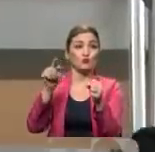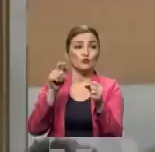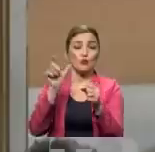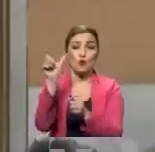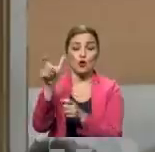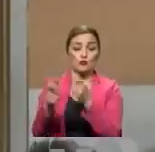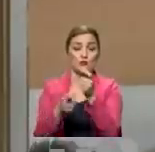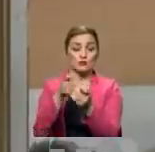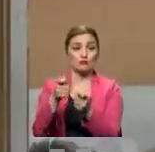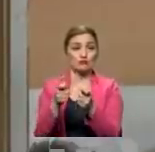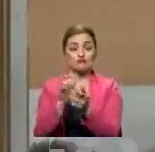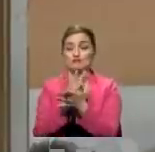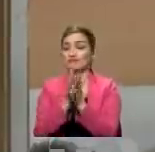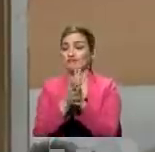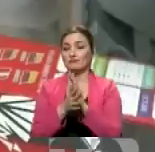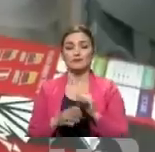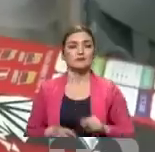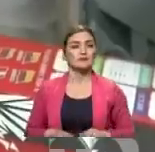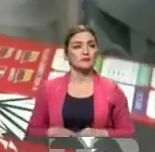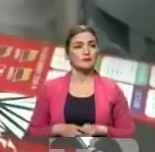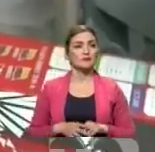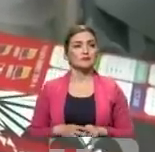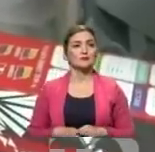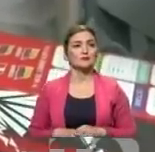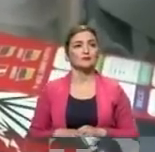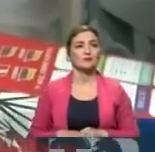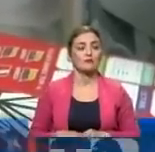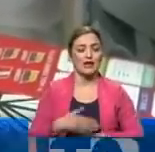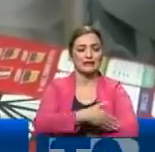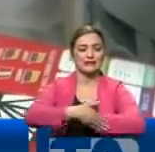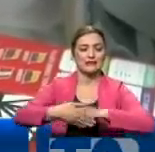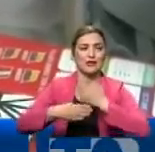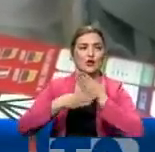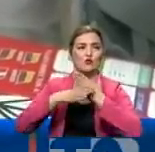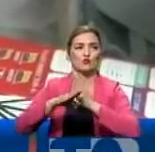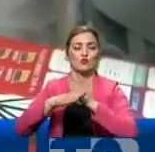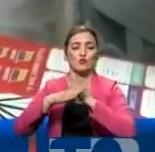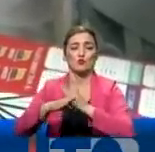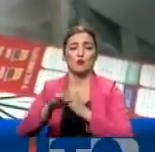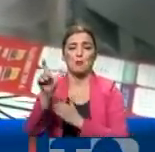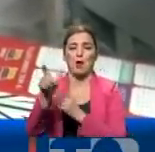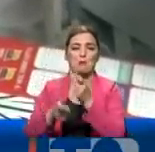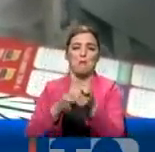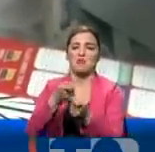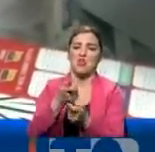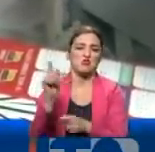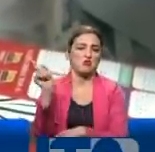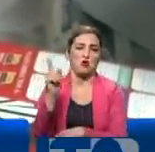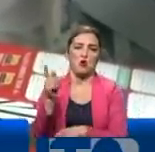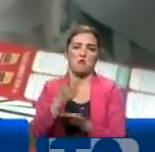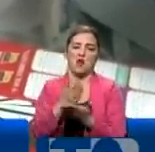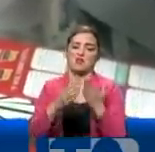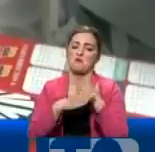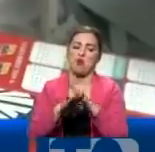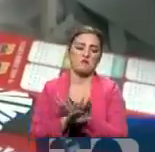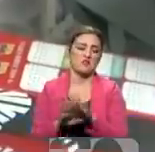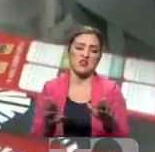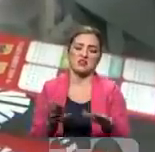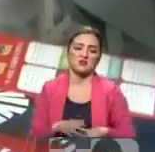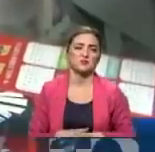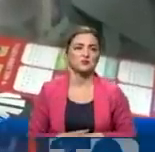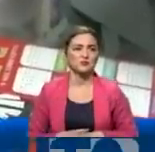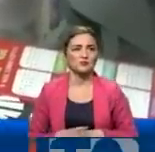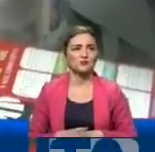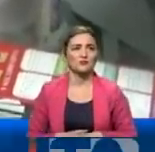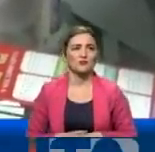vendiendo boletos para ningún punto del país. Pero por lo que están cerradas las vías y están cerrados de algunos accesos. No están saliendo